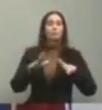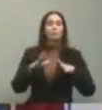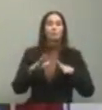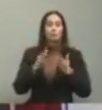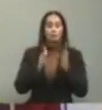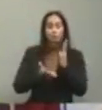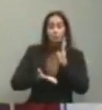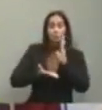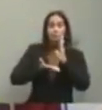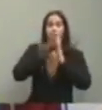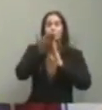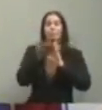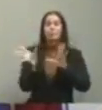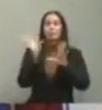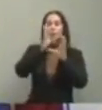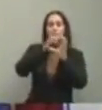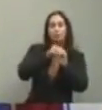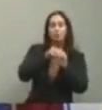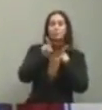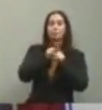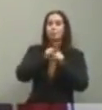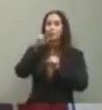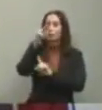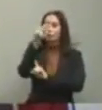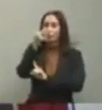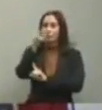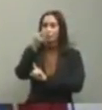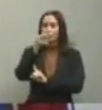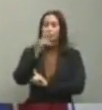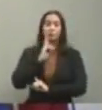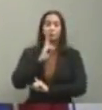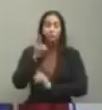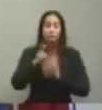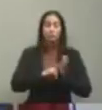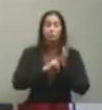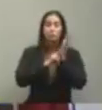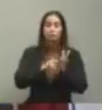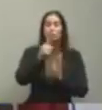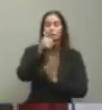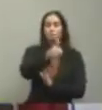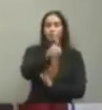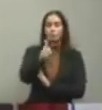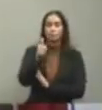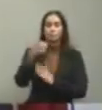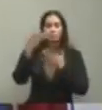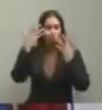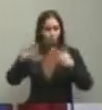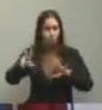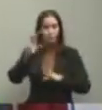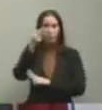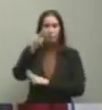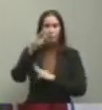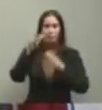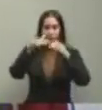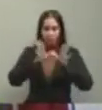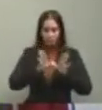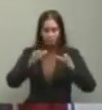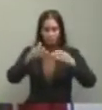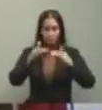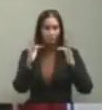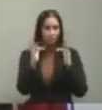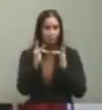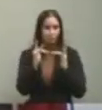avanzado e incluye el hotel y las recomendaciones que se han hecho al mismo ya el hotel incluso en la habitación que ocupó